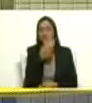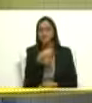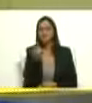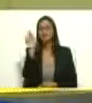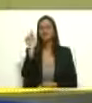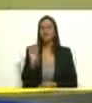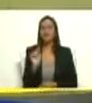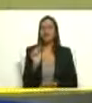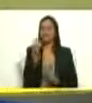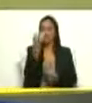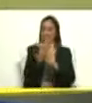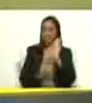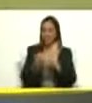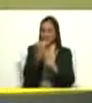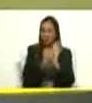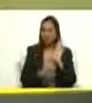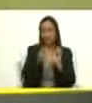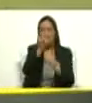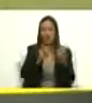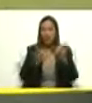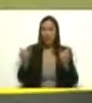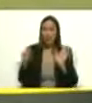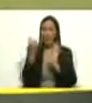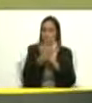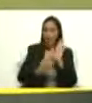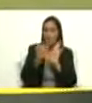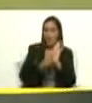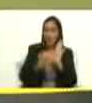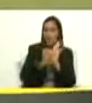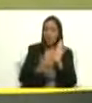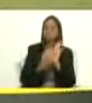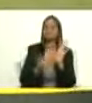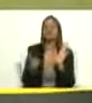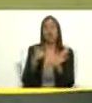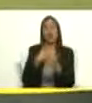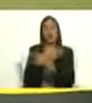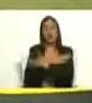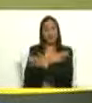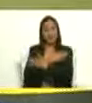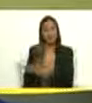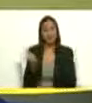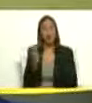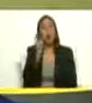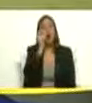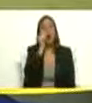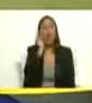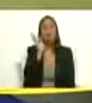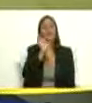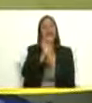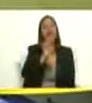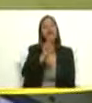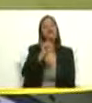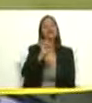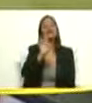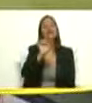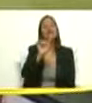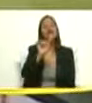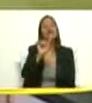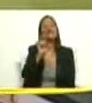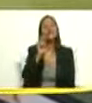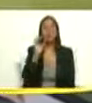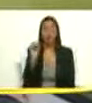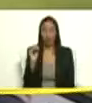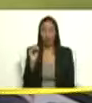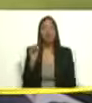censo registro felicito a Ernesto Villegas compañero a todo el equipo nacional